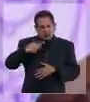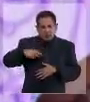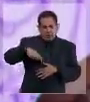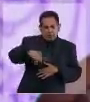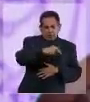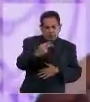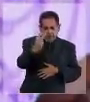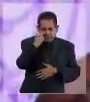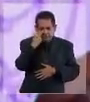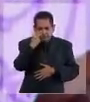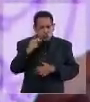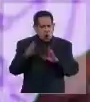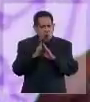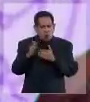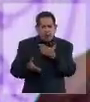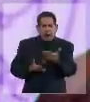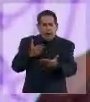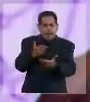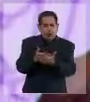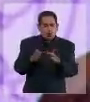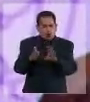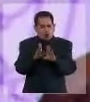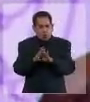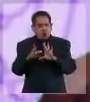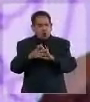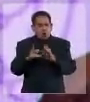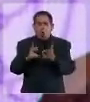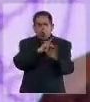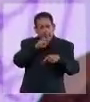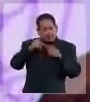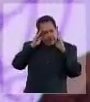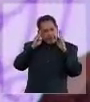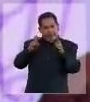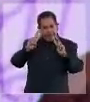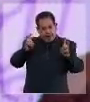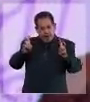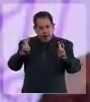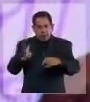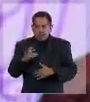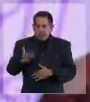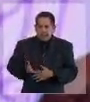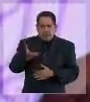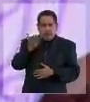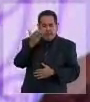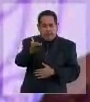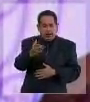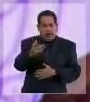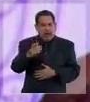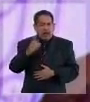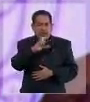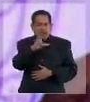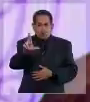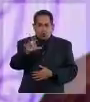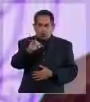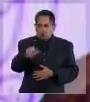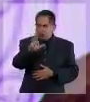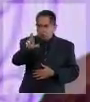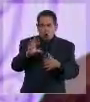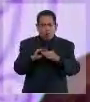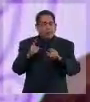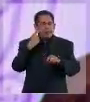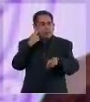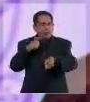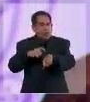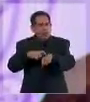sus preguntas, les voy a pedir, después de este intercambio, que regresemos al tema. Le voy a pedir al candidato Rodríguez Calderón que utilice su tiempo para